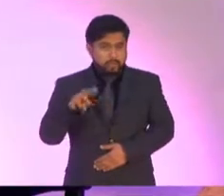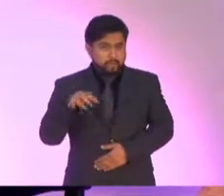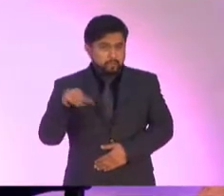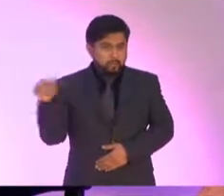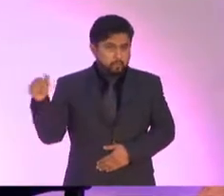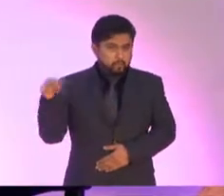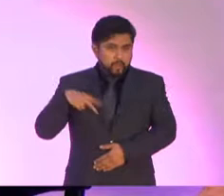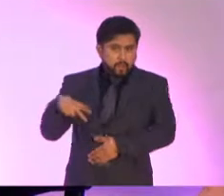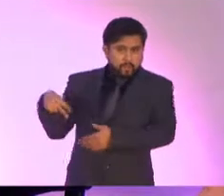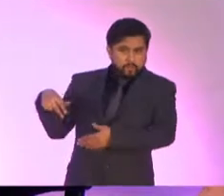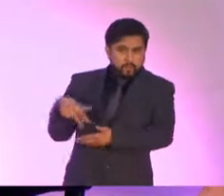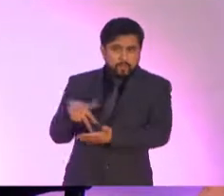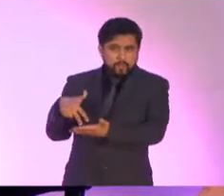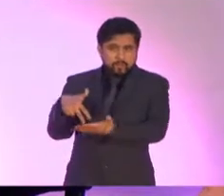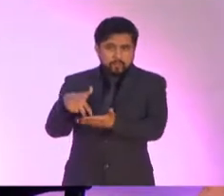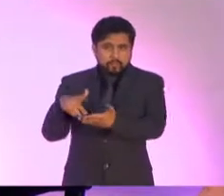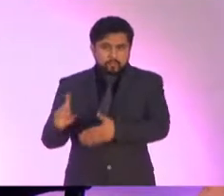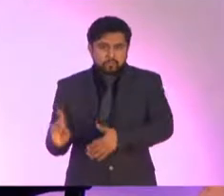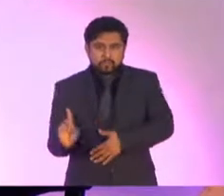andando,